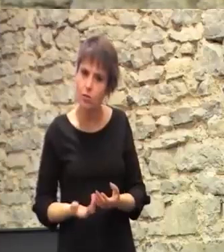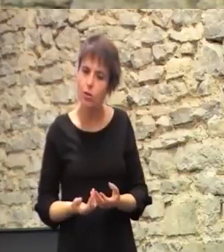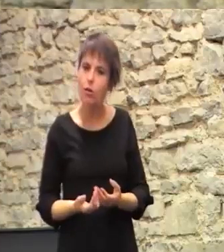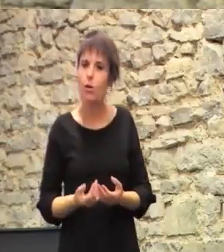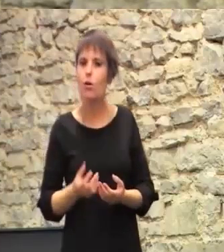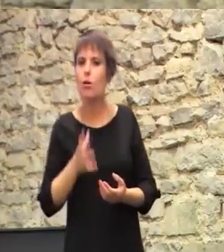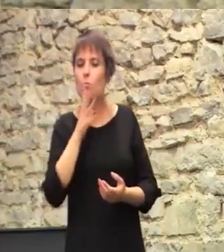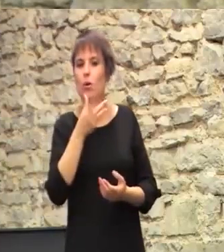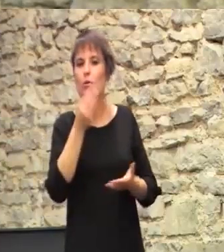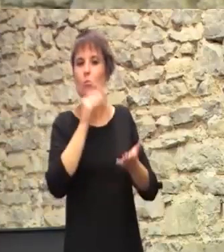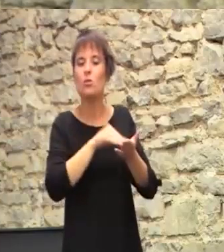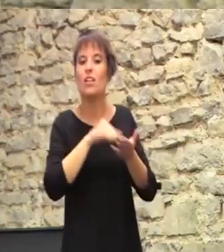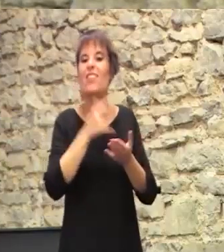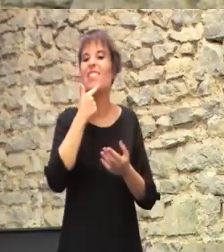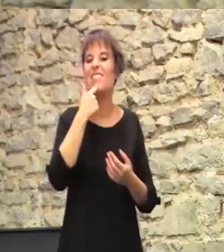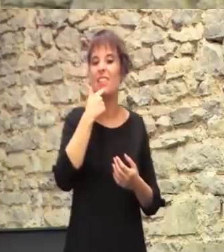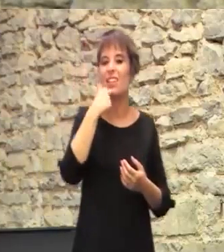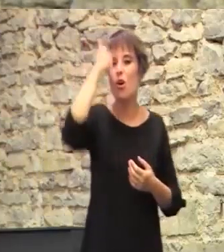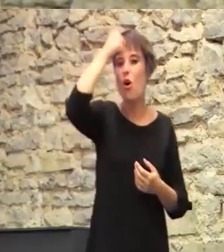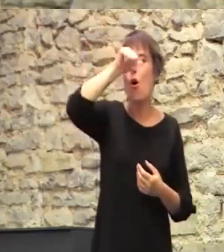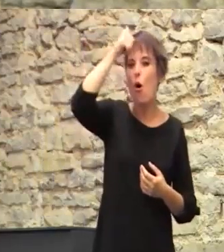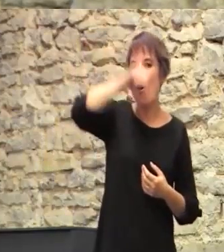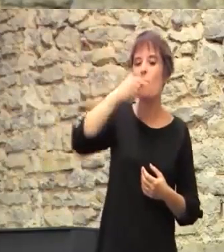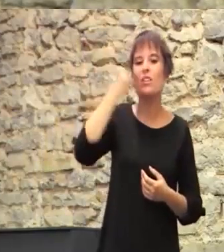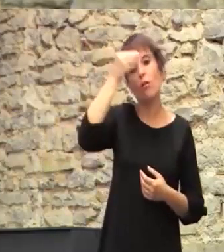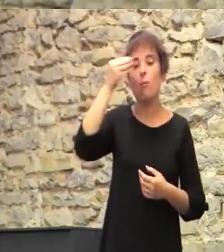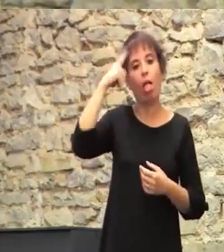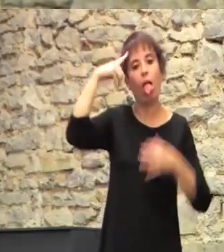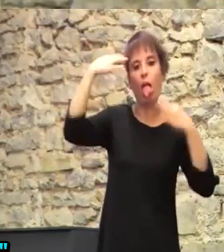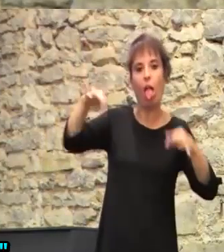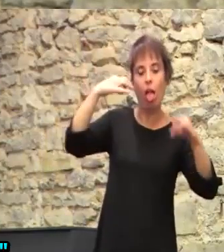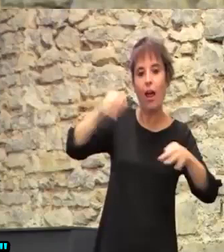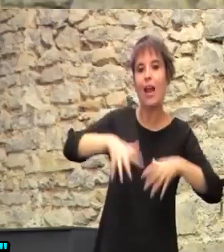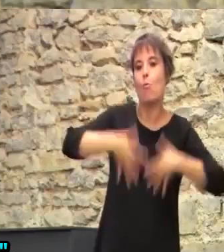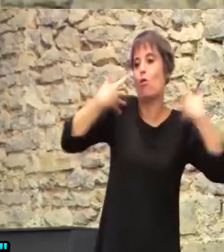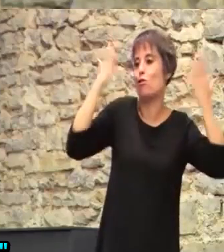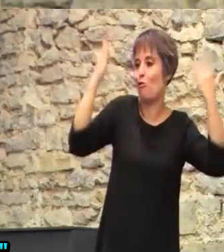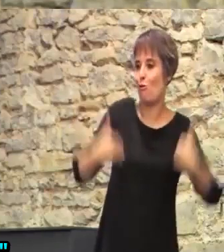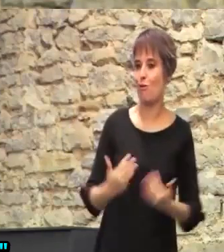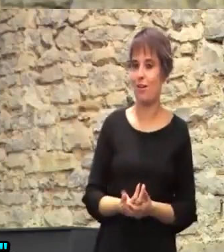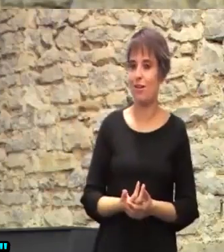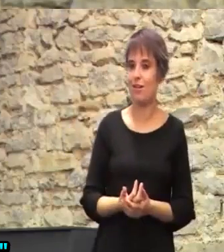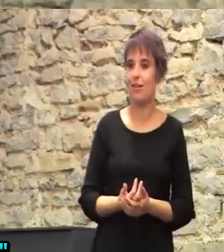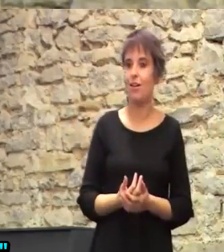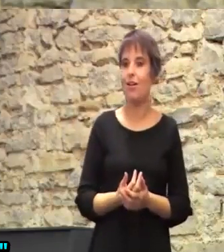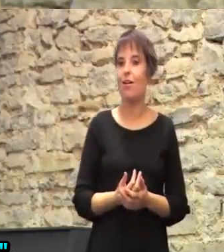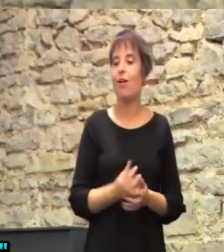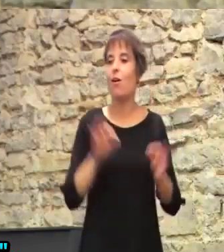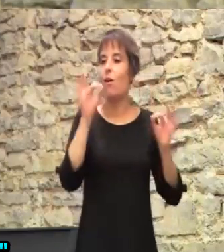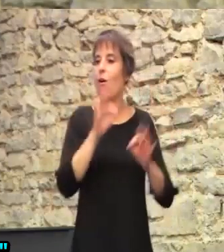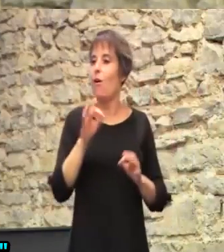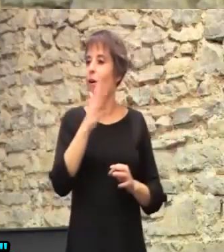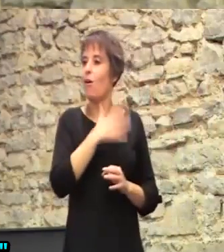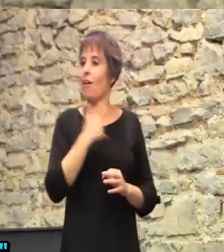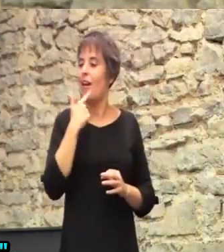saber si son analfabetos emocionales de verdad me lo creo y sabe que pases son buenos tíos pero